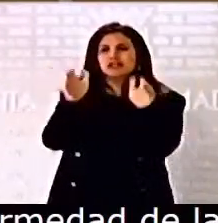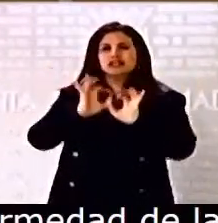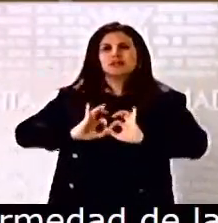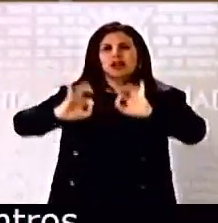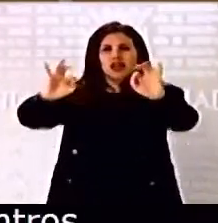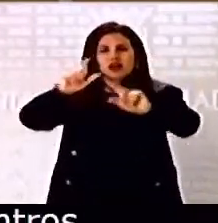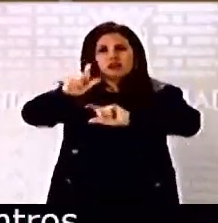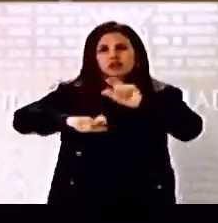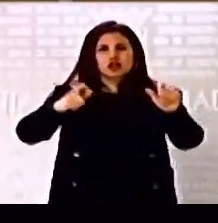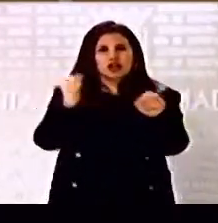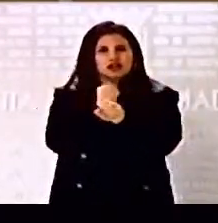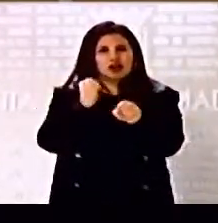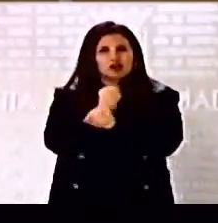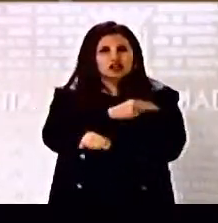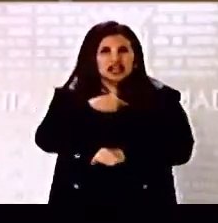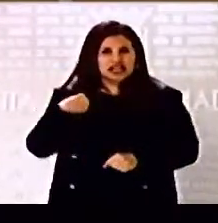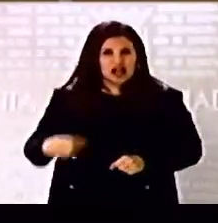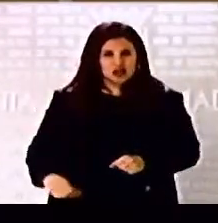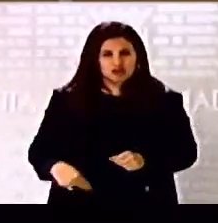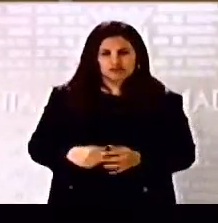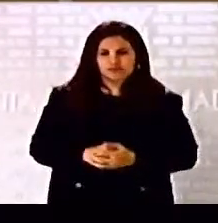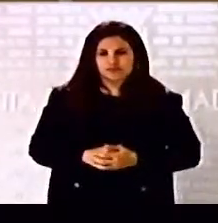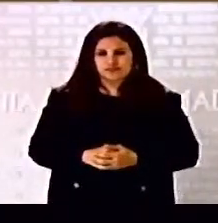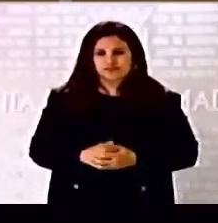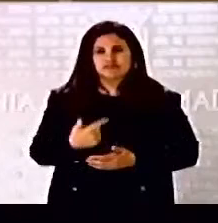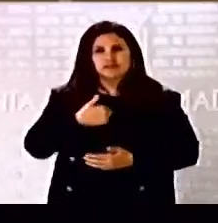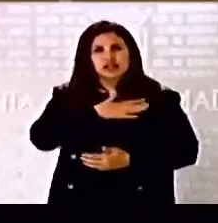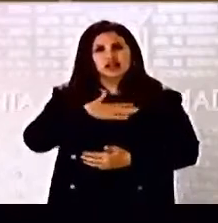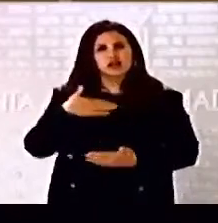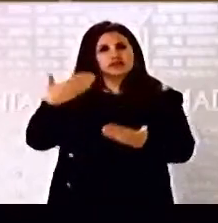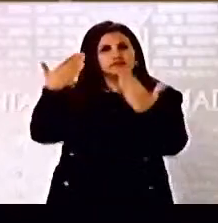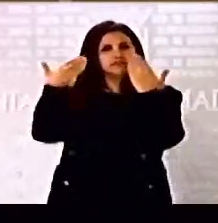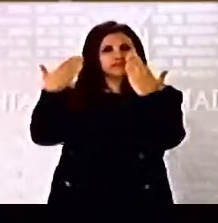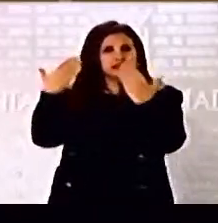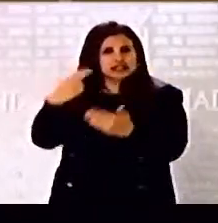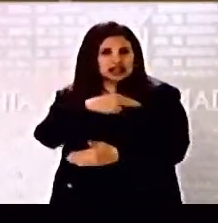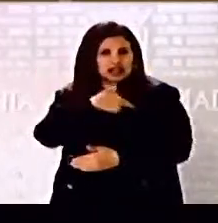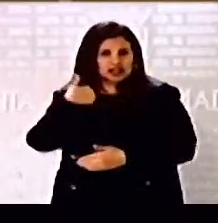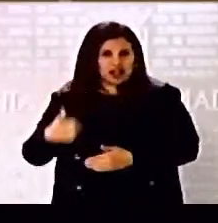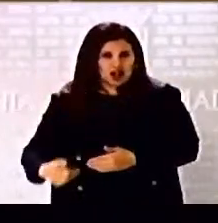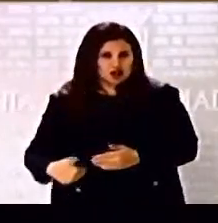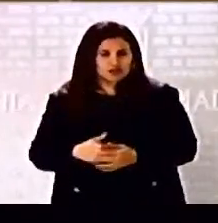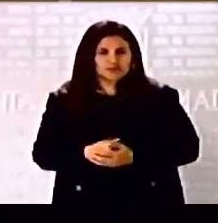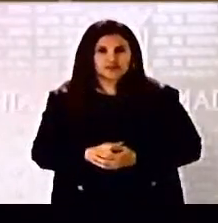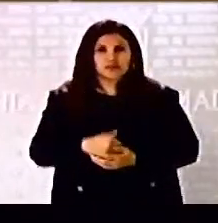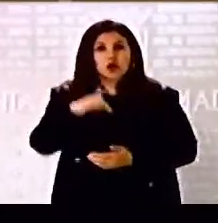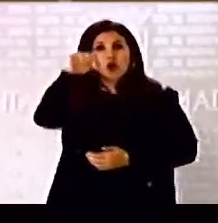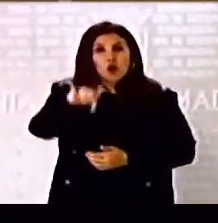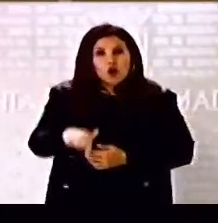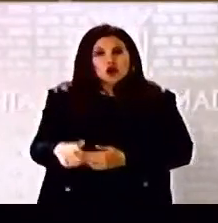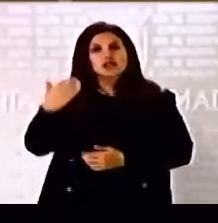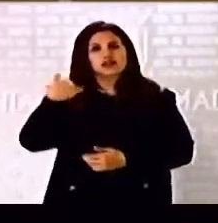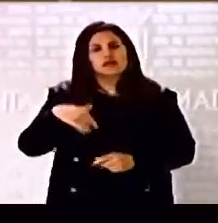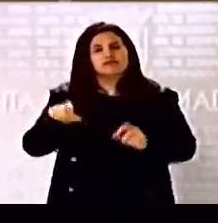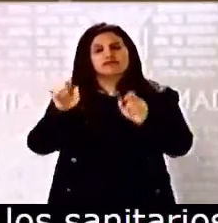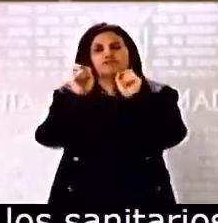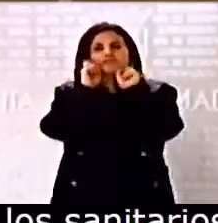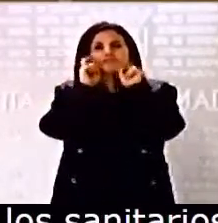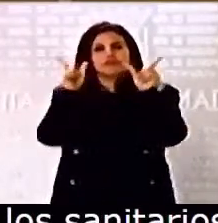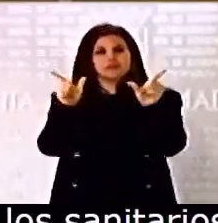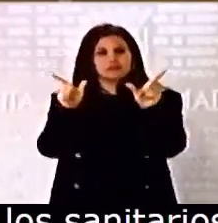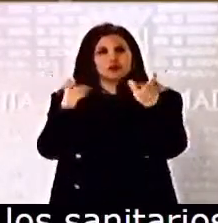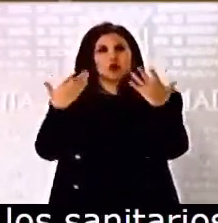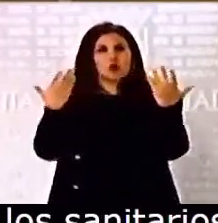sanitarios. Me van a permitir que felicite a los sanitarios. Hoy hemos conocido el